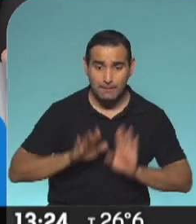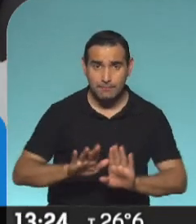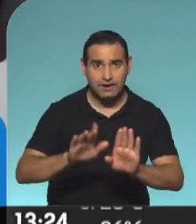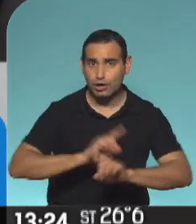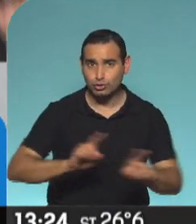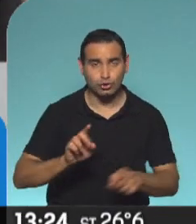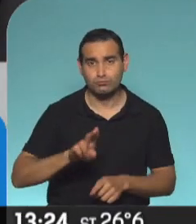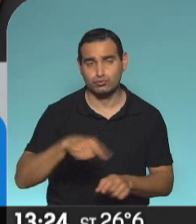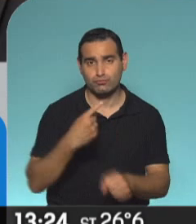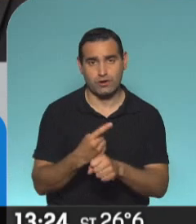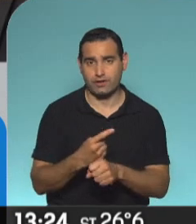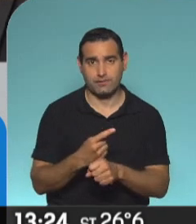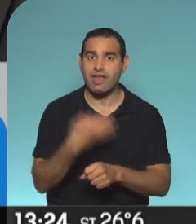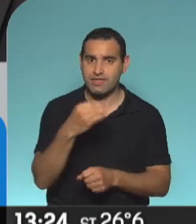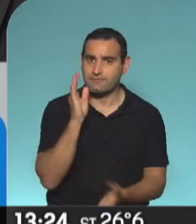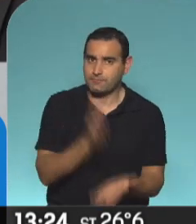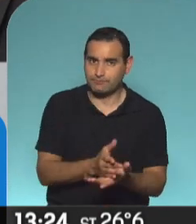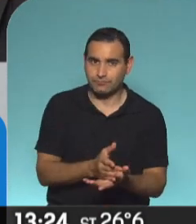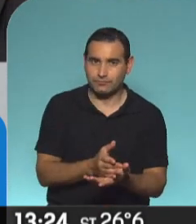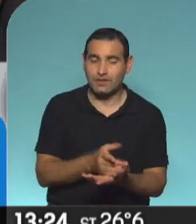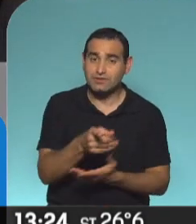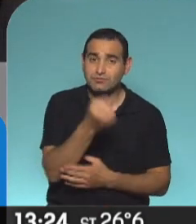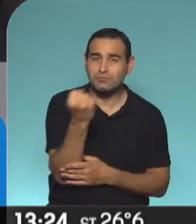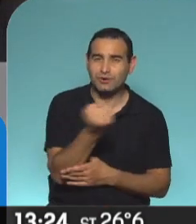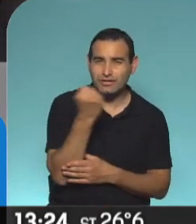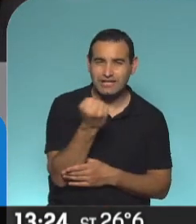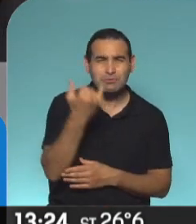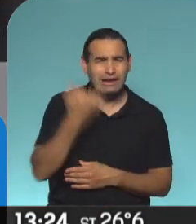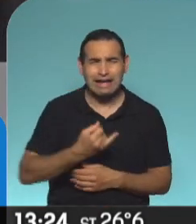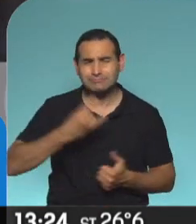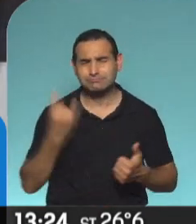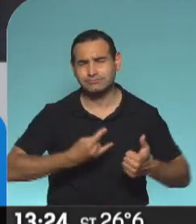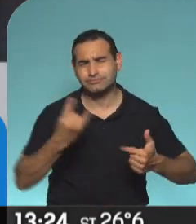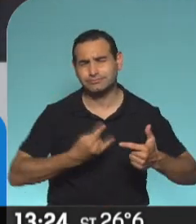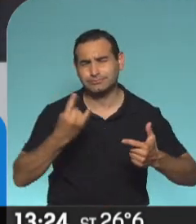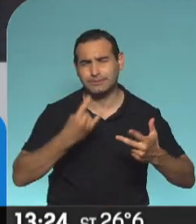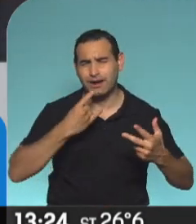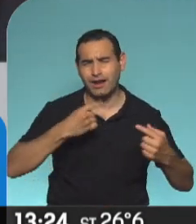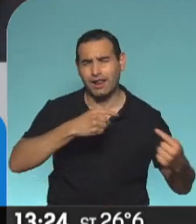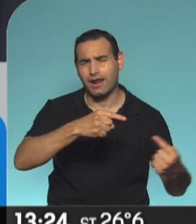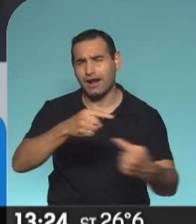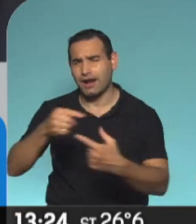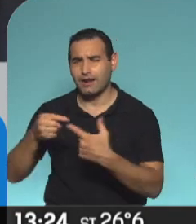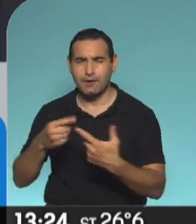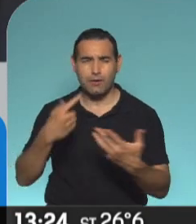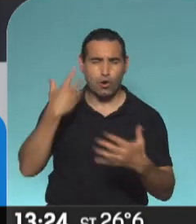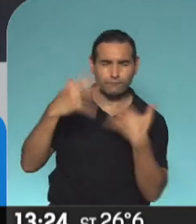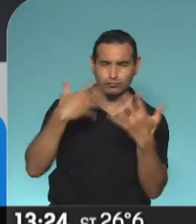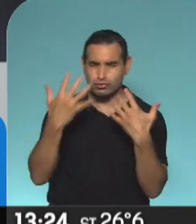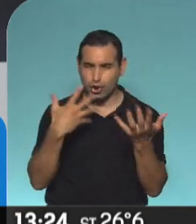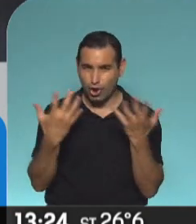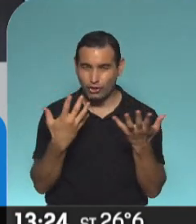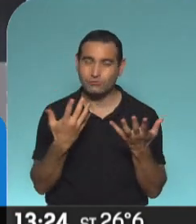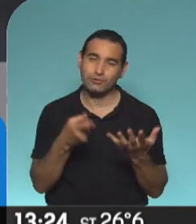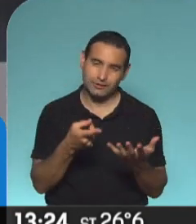esto es importante para intentar desbaratar la cantidad de mentiras que se están diciendo en estos días para tratar de confundir, porque evidentemente